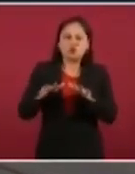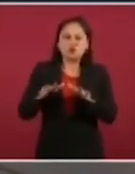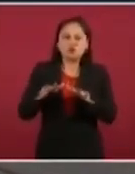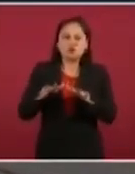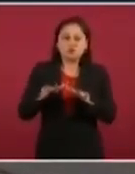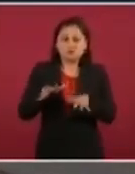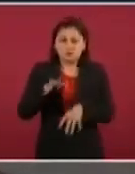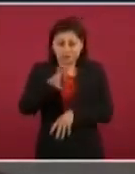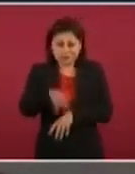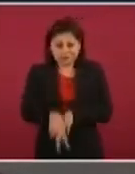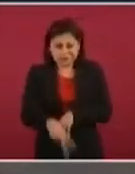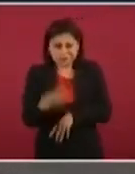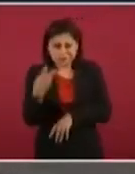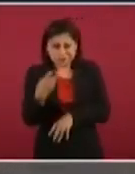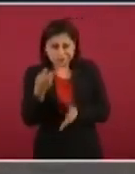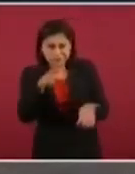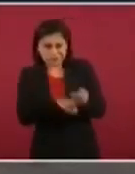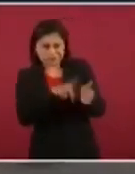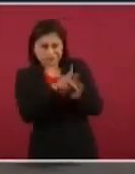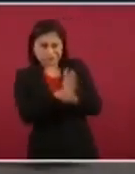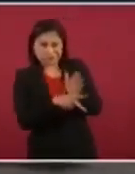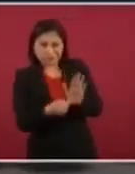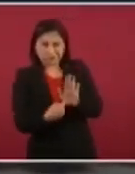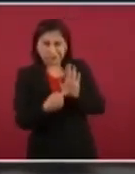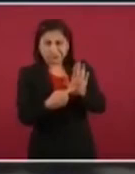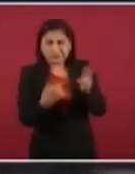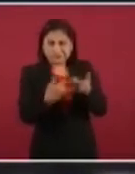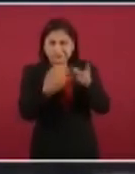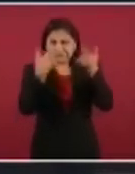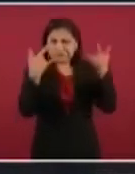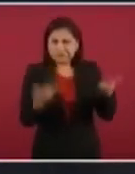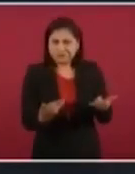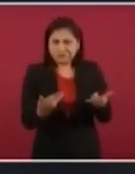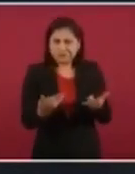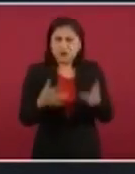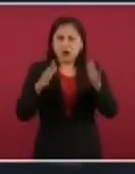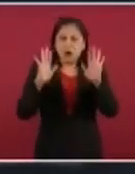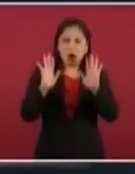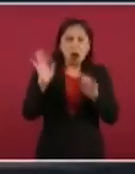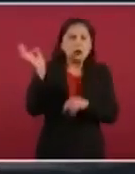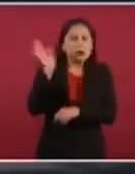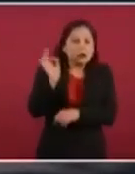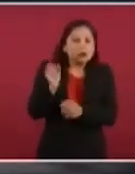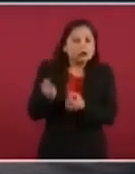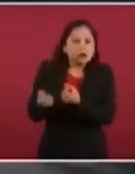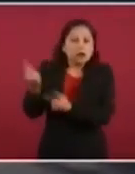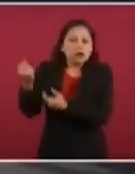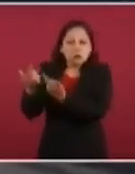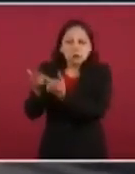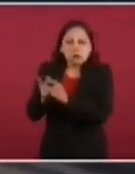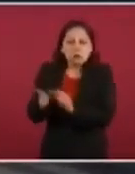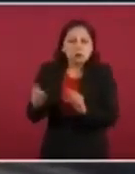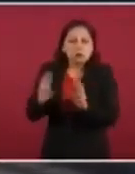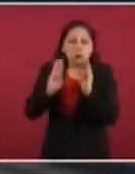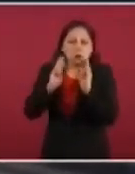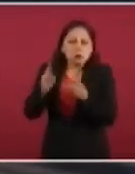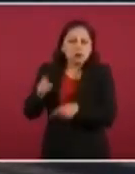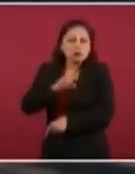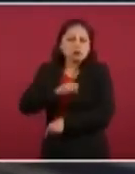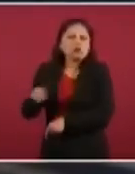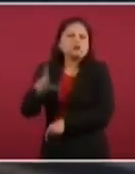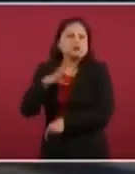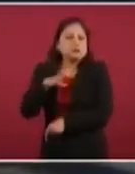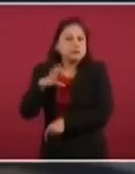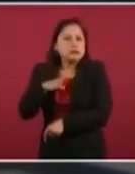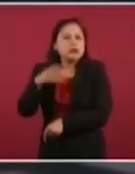sí puede ser que eso suceda pero también hay otra realidad que